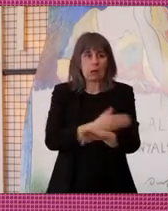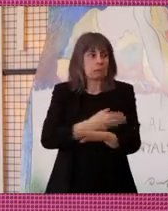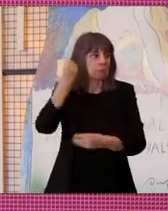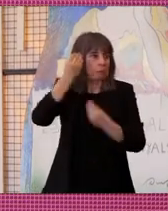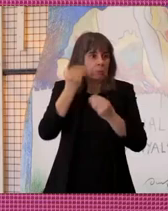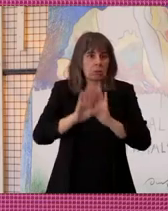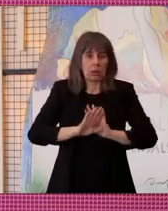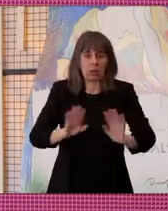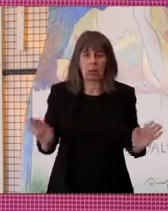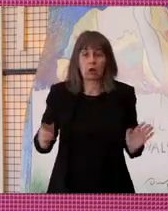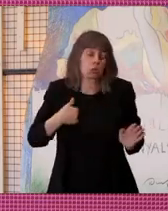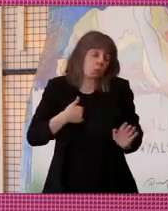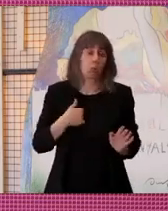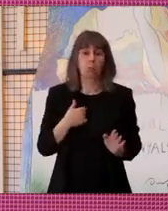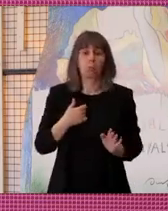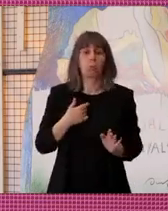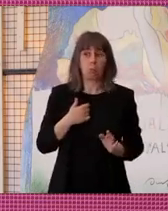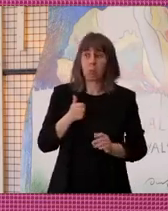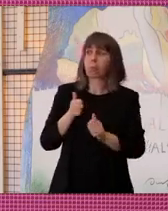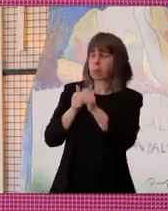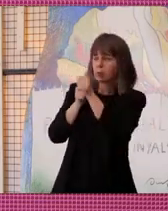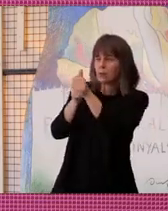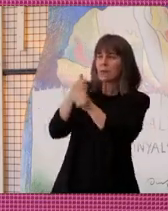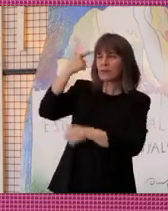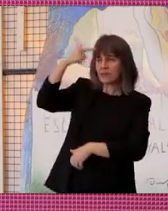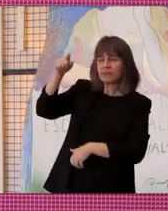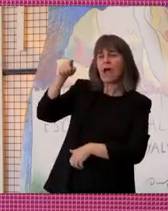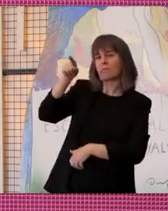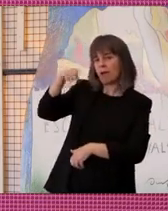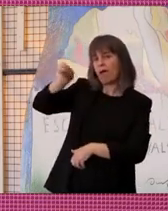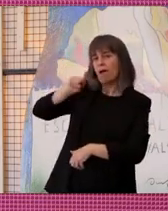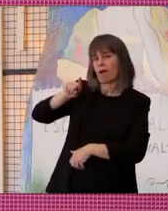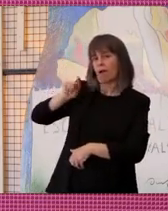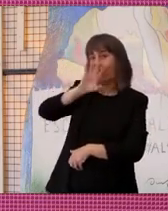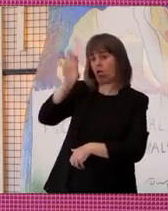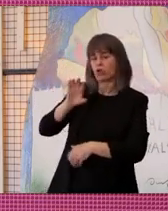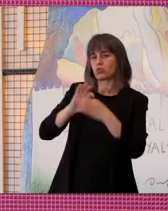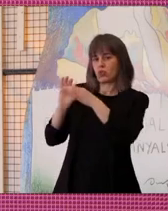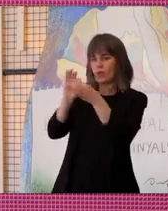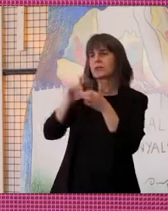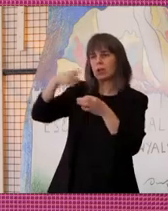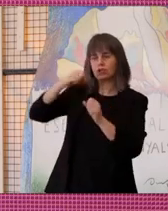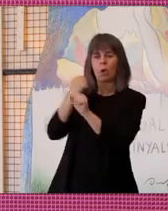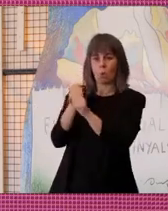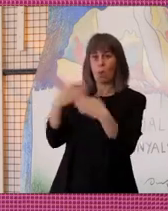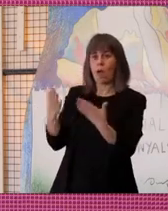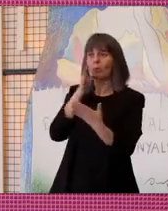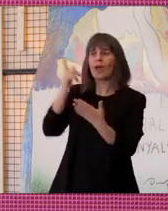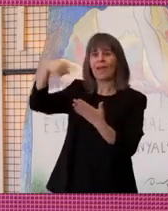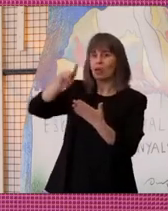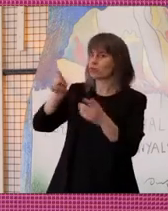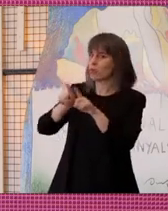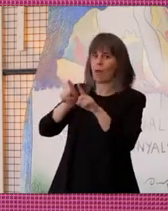siempre la actuación de Naciones Unidas porque hay que señalar que es una institución pionera en defender el